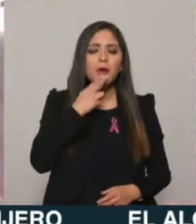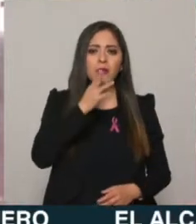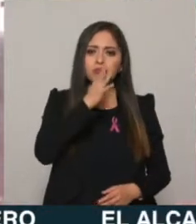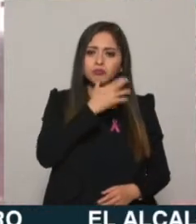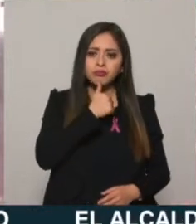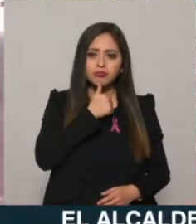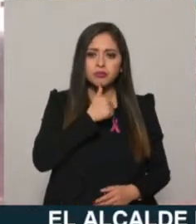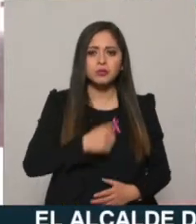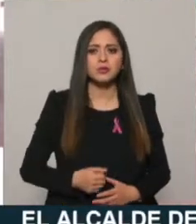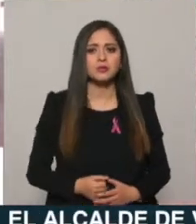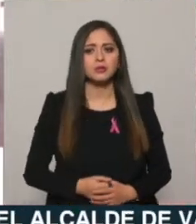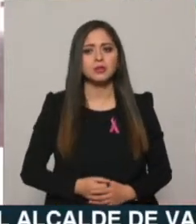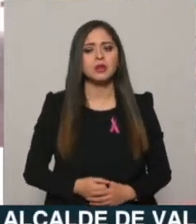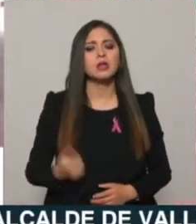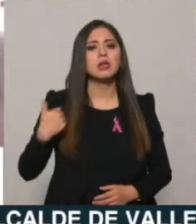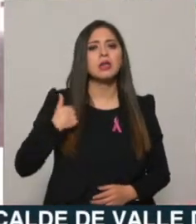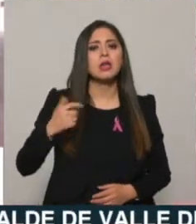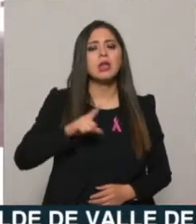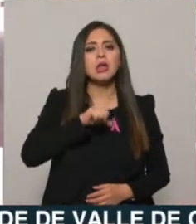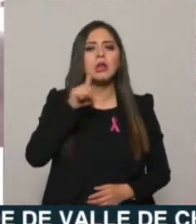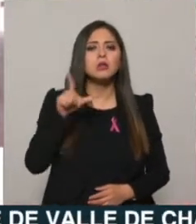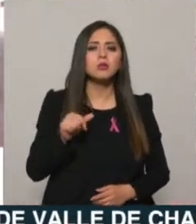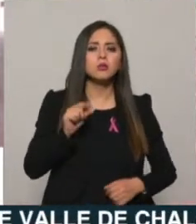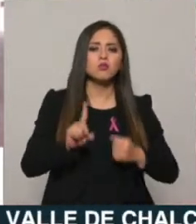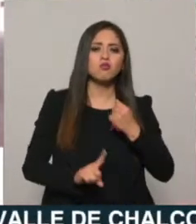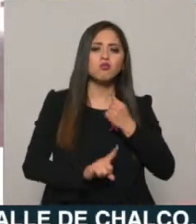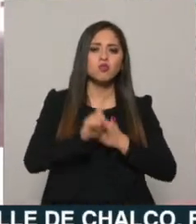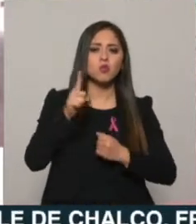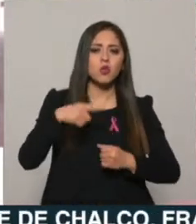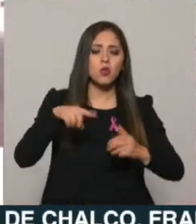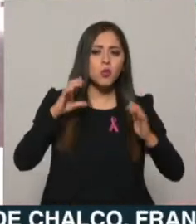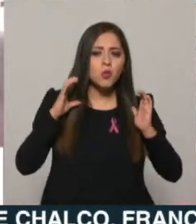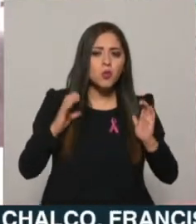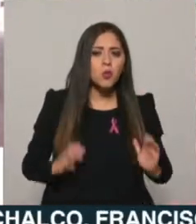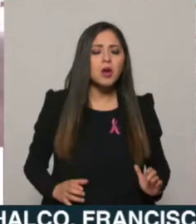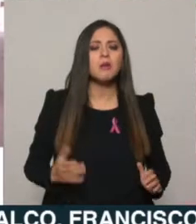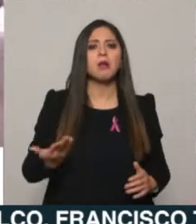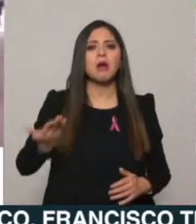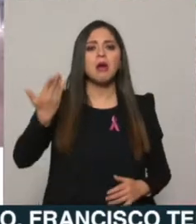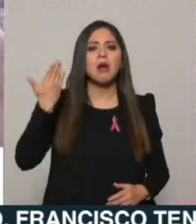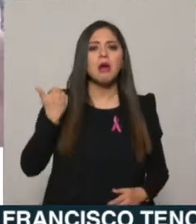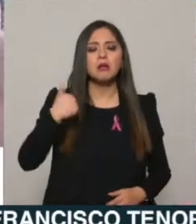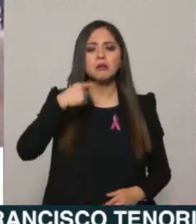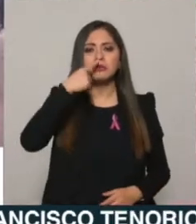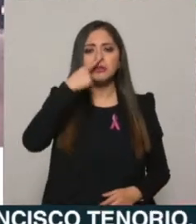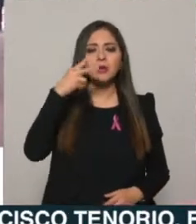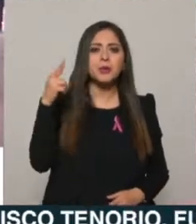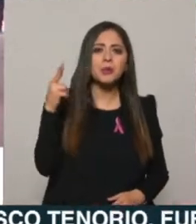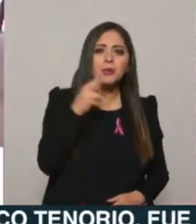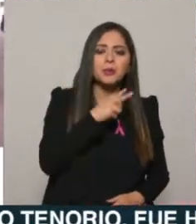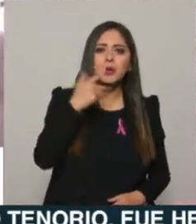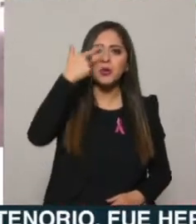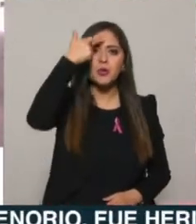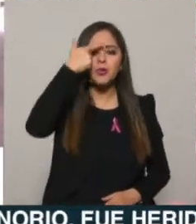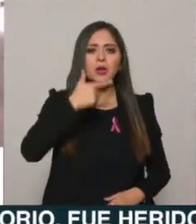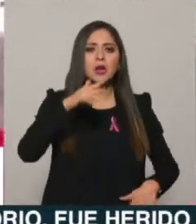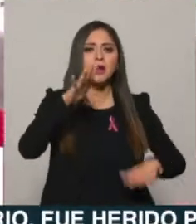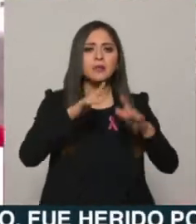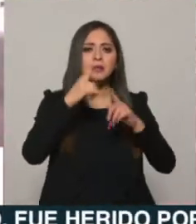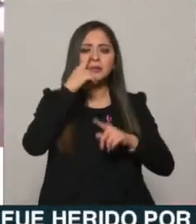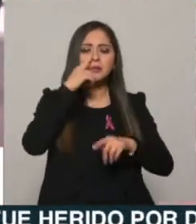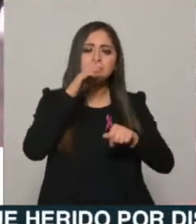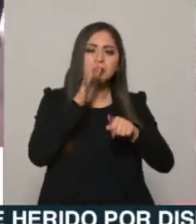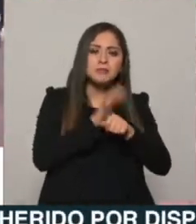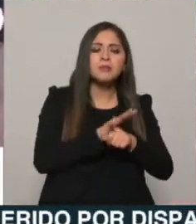empecé a tener como consecuencias físicas, ¿no? Empecé a tener problemas para respirar, en las noches se me tapaba una fosa nasal, cuando yo subía